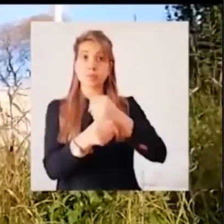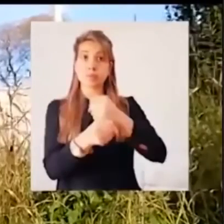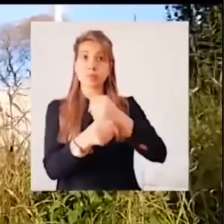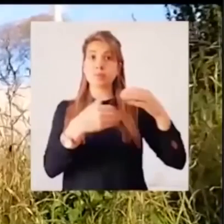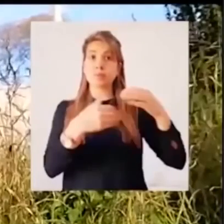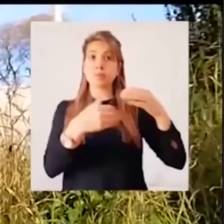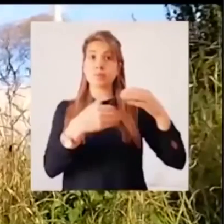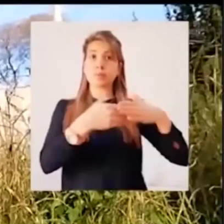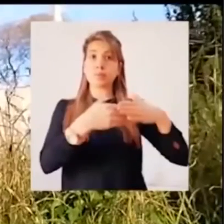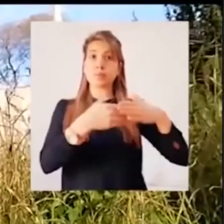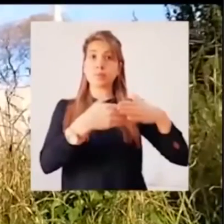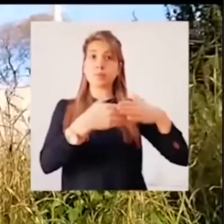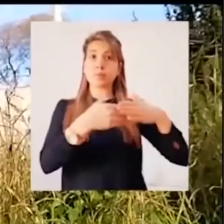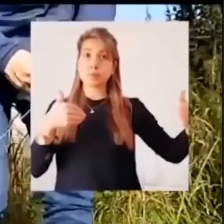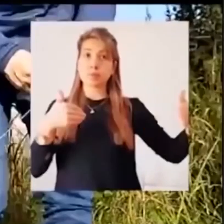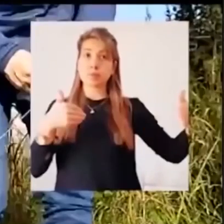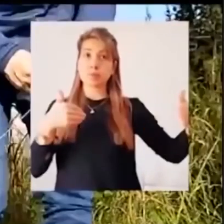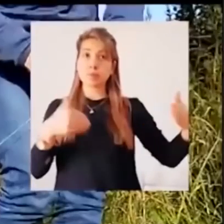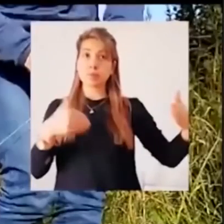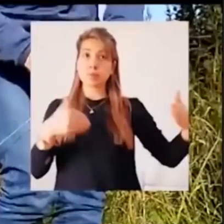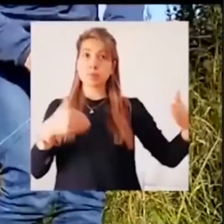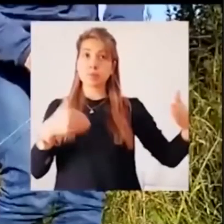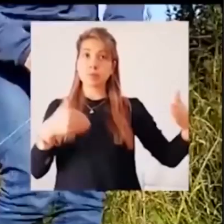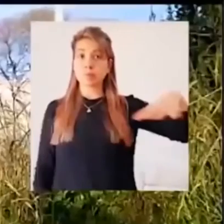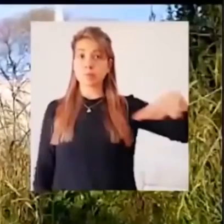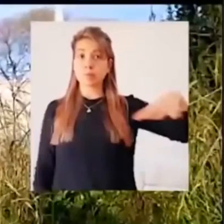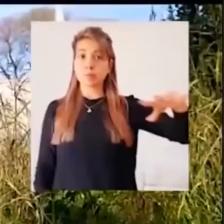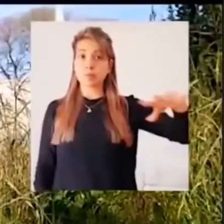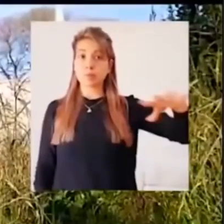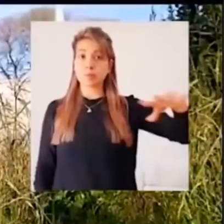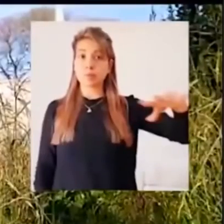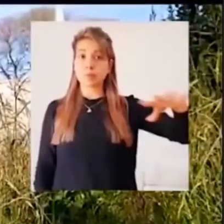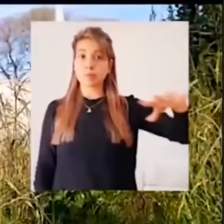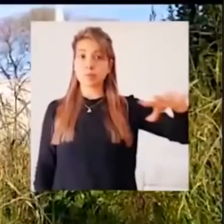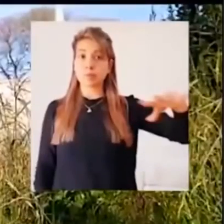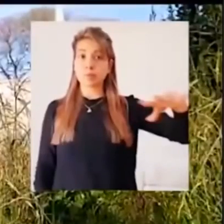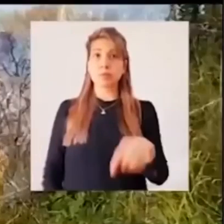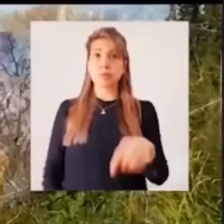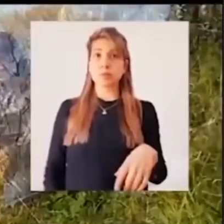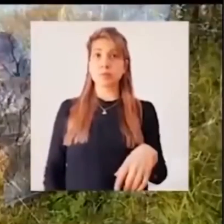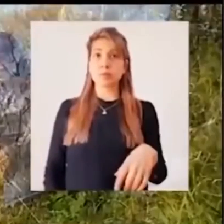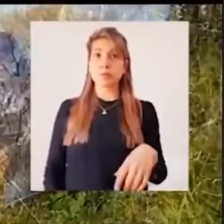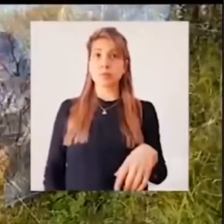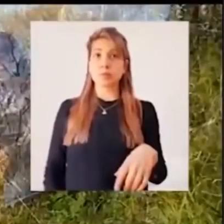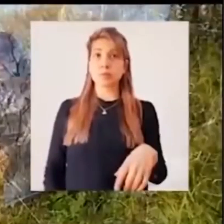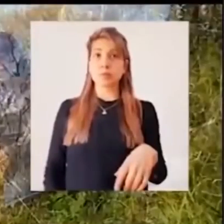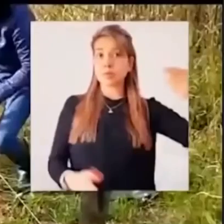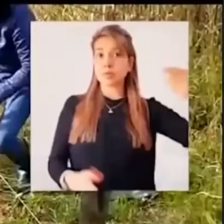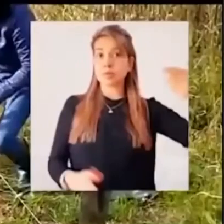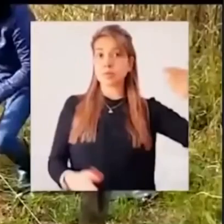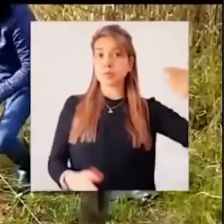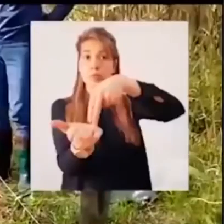trabajar. Colocaremos estacas y con hilo delimitaremos el espacio. Esto nos permitirá